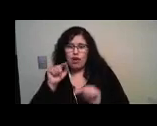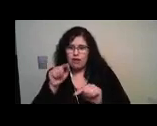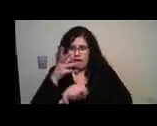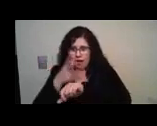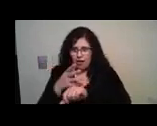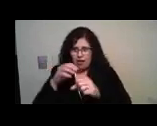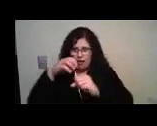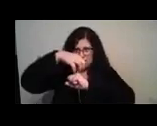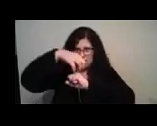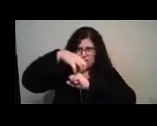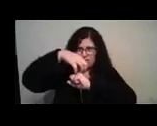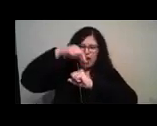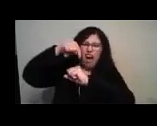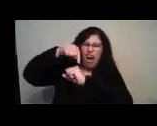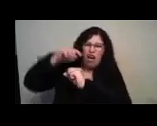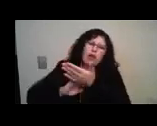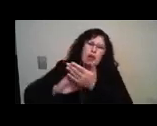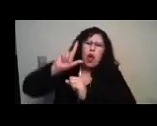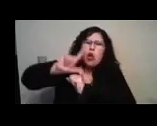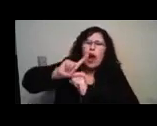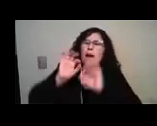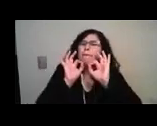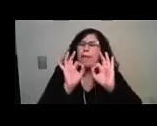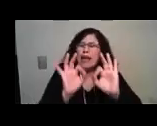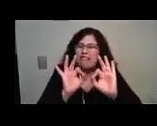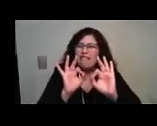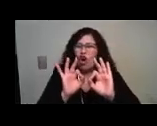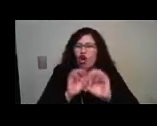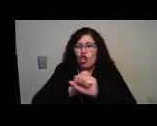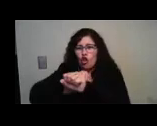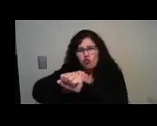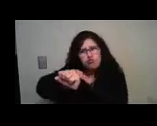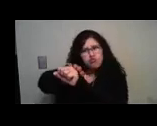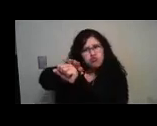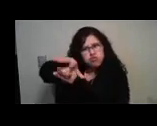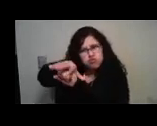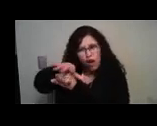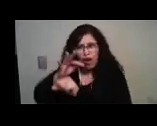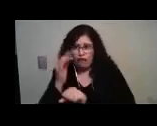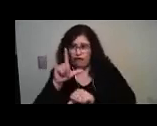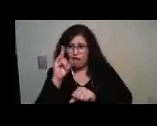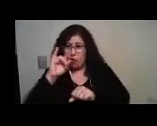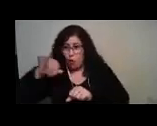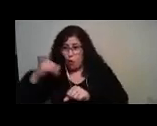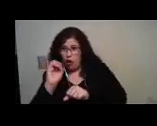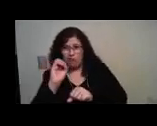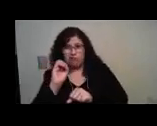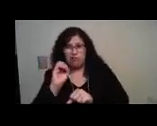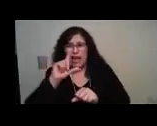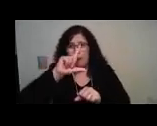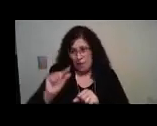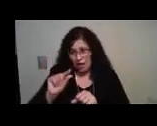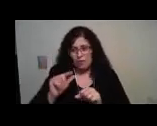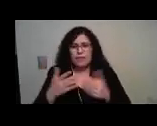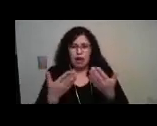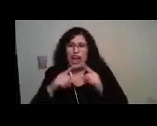cerebro específica que ve obstruida su flujo sanguíneo, ¿ya? Y esa región en